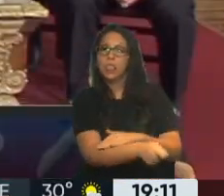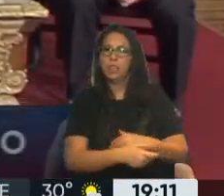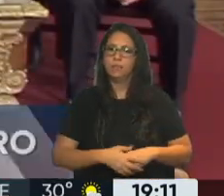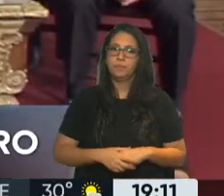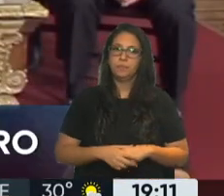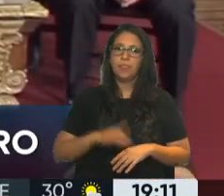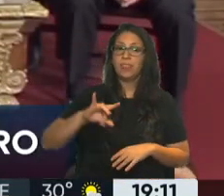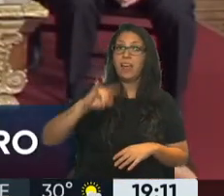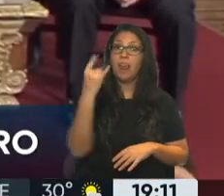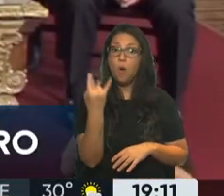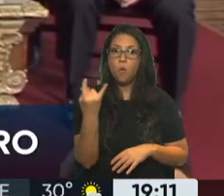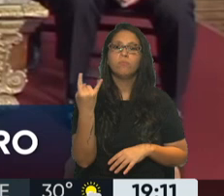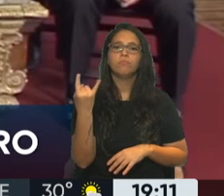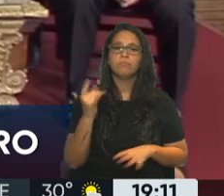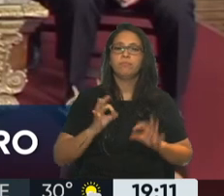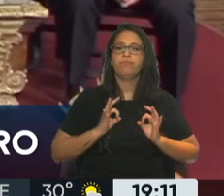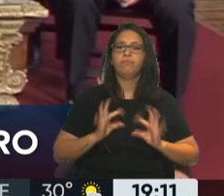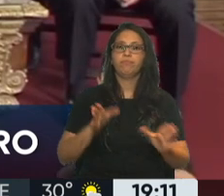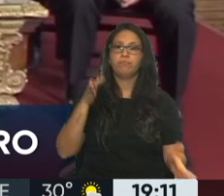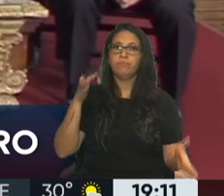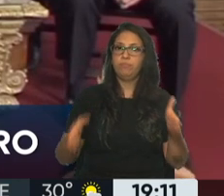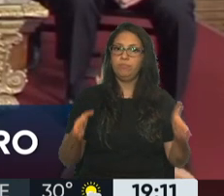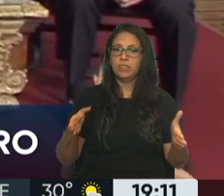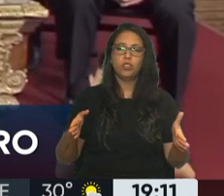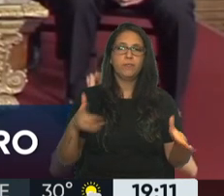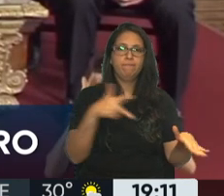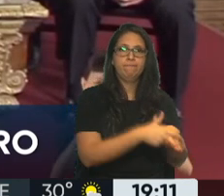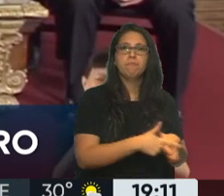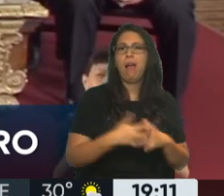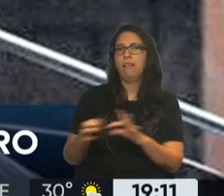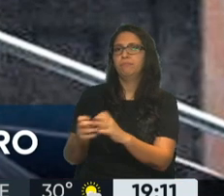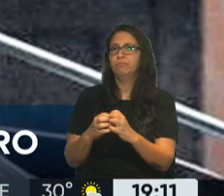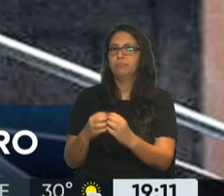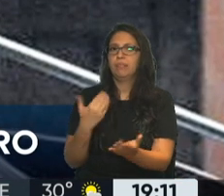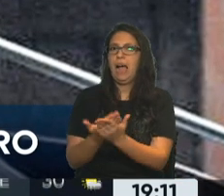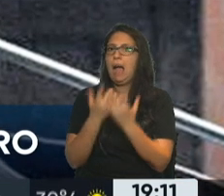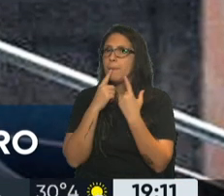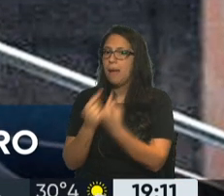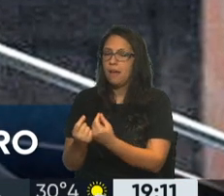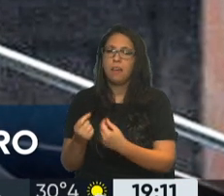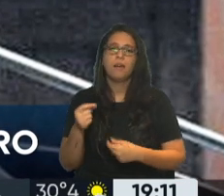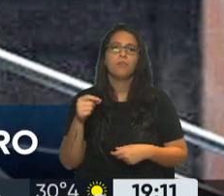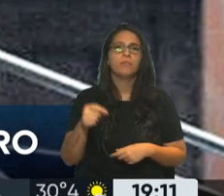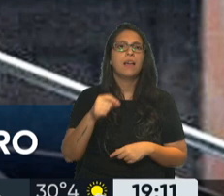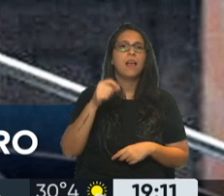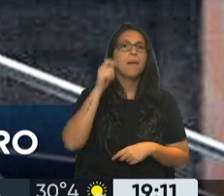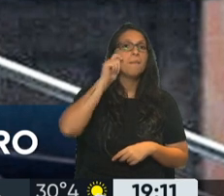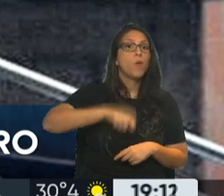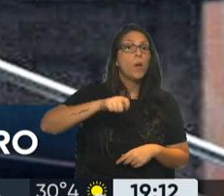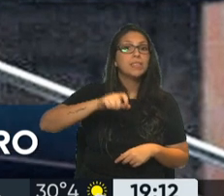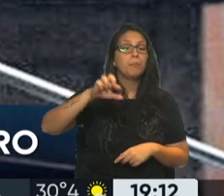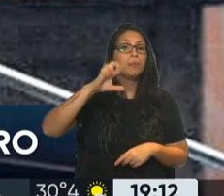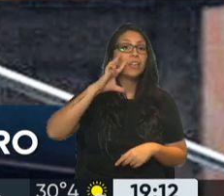dnu habilitan feria judicial para tratar el amparo lo dispuso el juez Federal Enrique lav pico del fuero